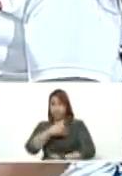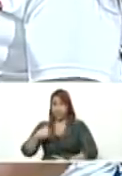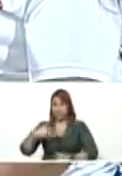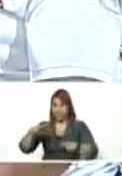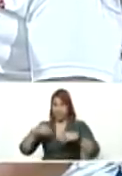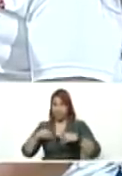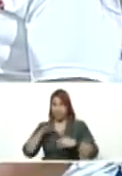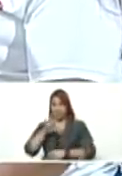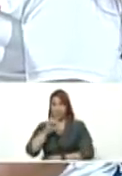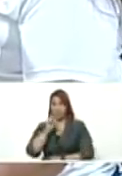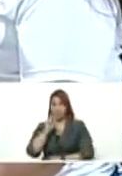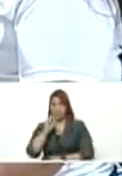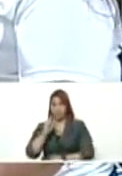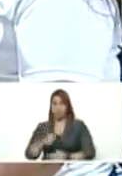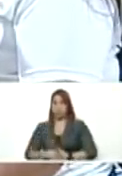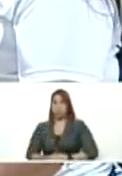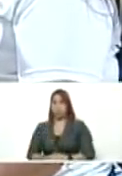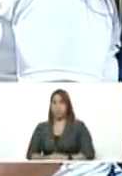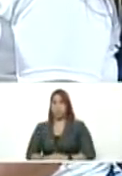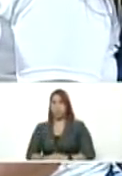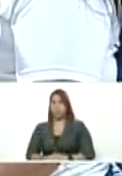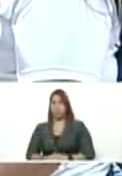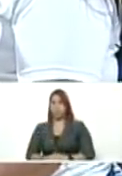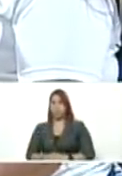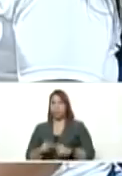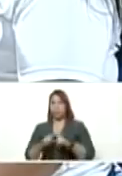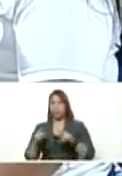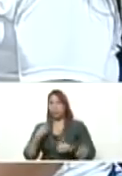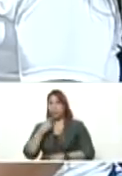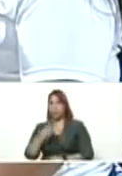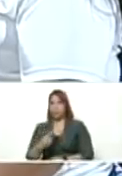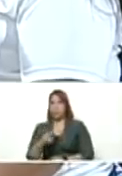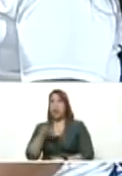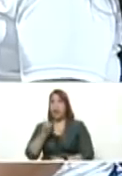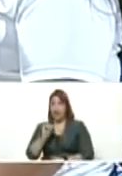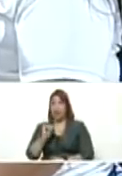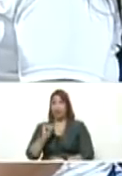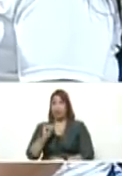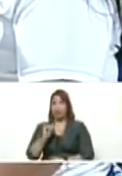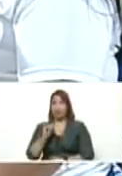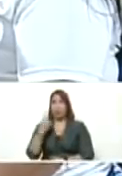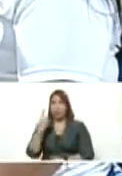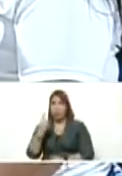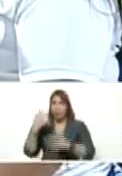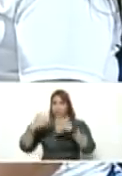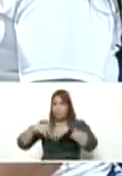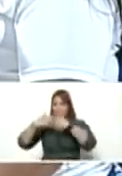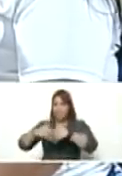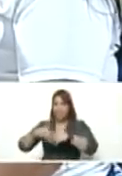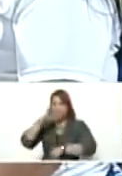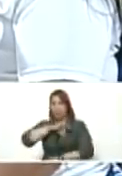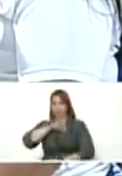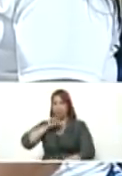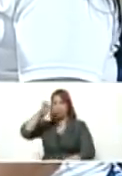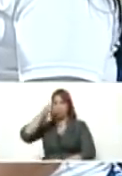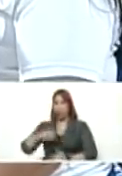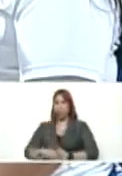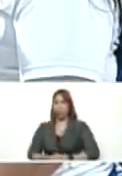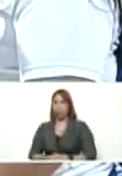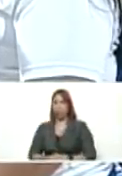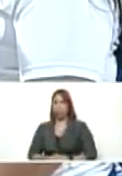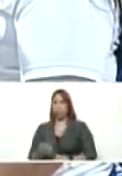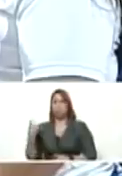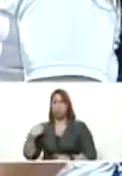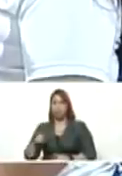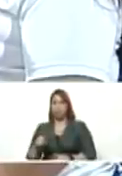tomarme 5 minutos... para decirle que existe una empresa socialista que